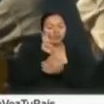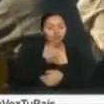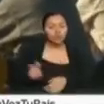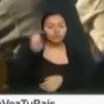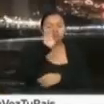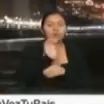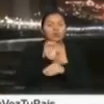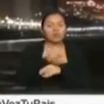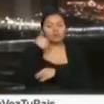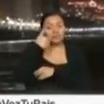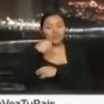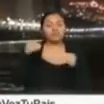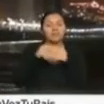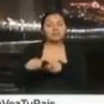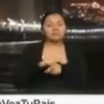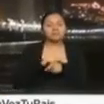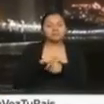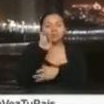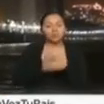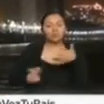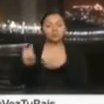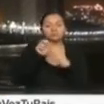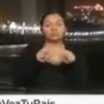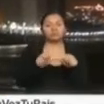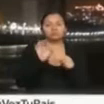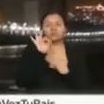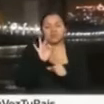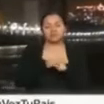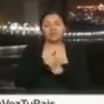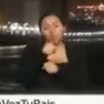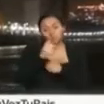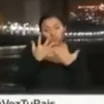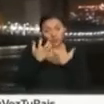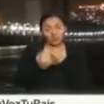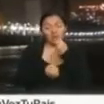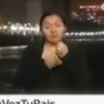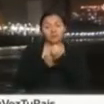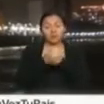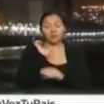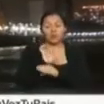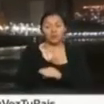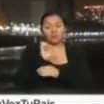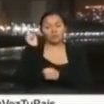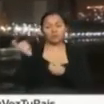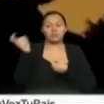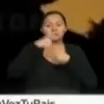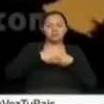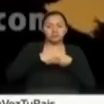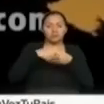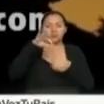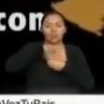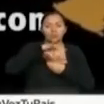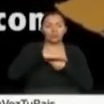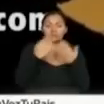tiene el país donde se practica un turismo sostenible si usted desea apoyar a ecuador puede registrar su voto en el sitio web